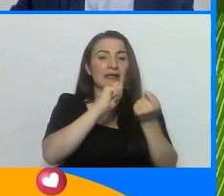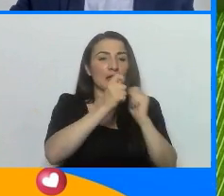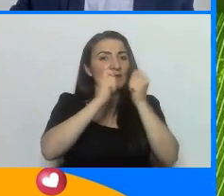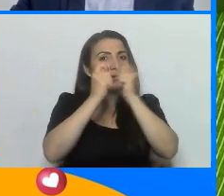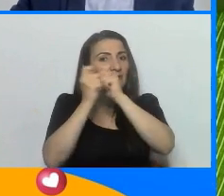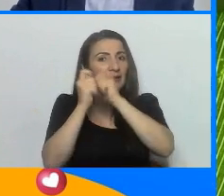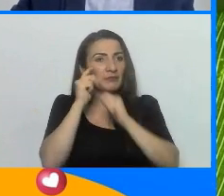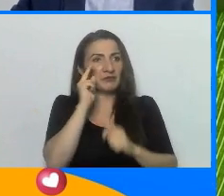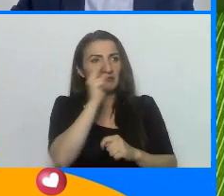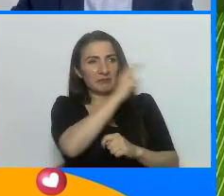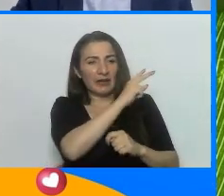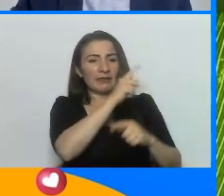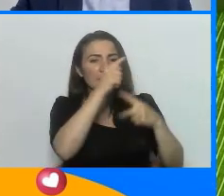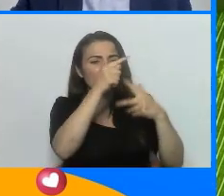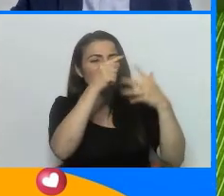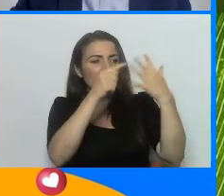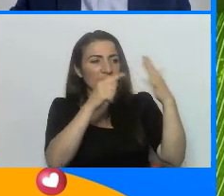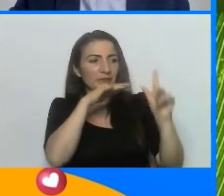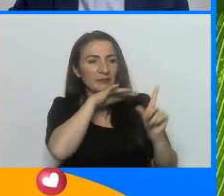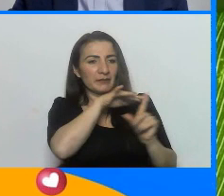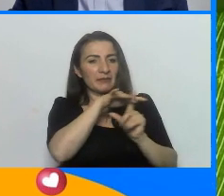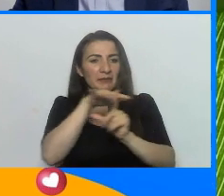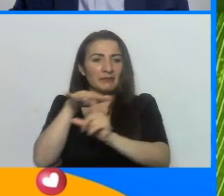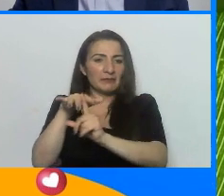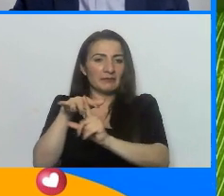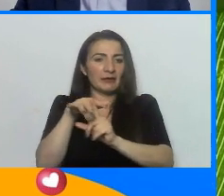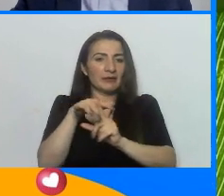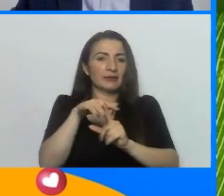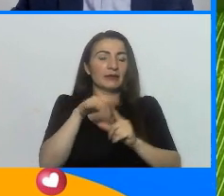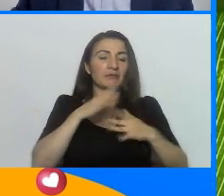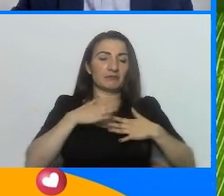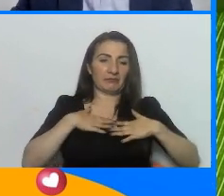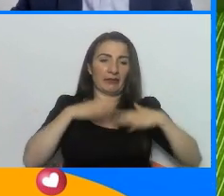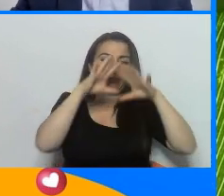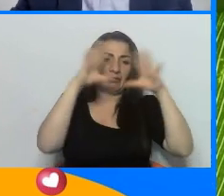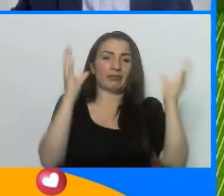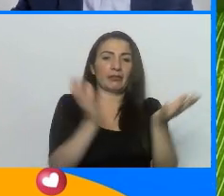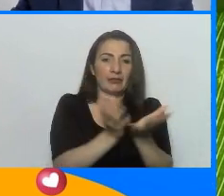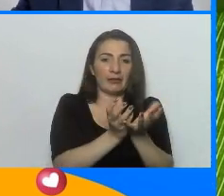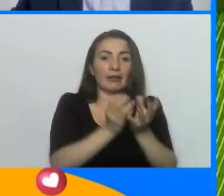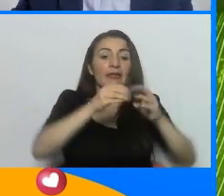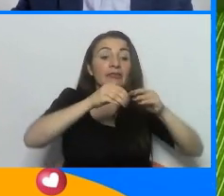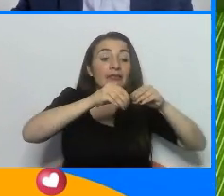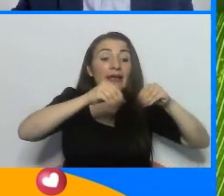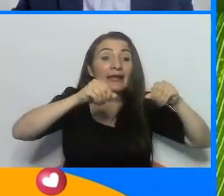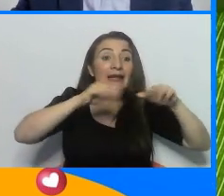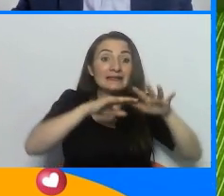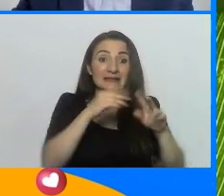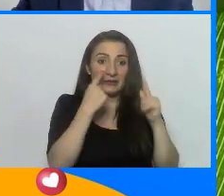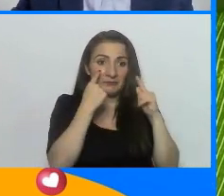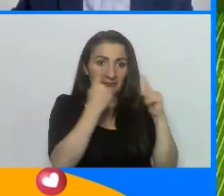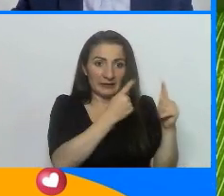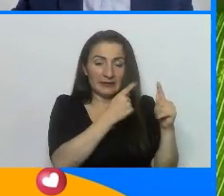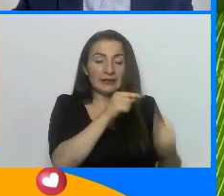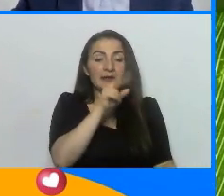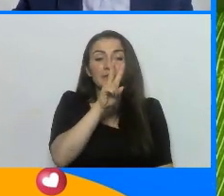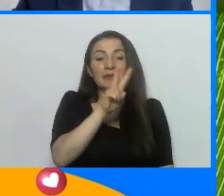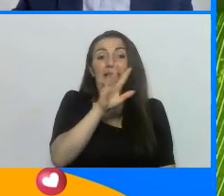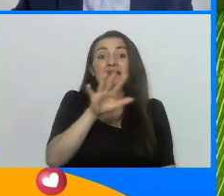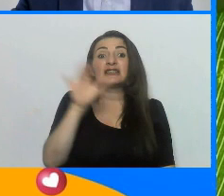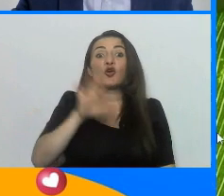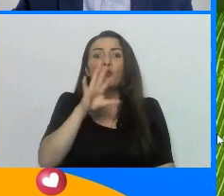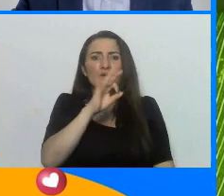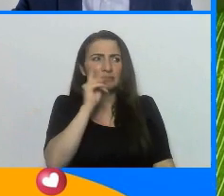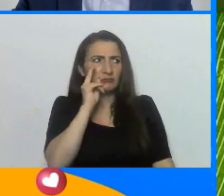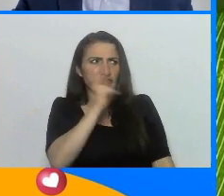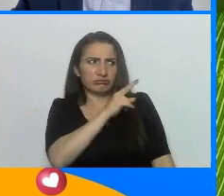hay infinidad de ecosistemas en el planeta, terrestres. Por eso decía que, mire, solo el 25%, pero mire todo cómo